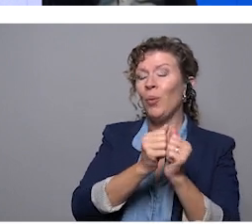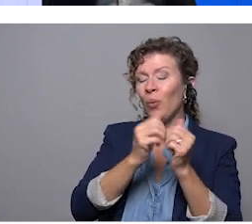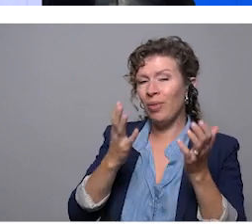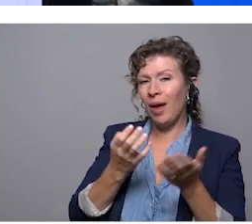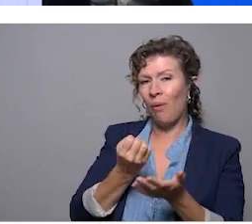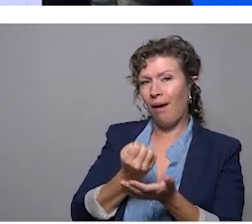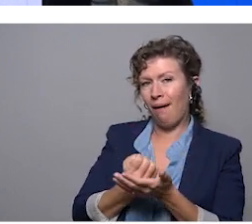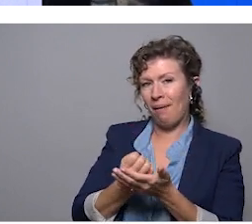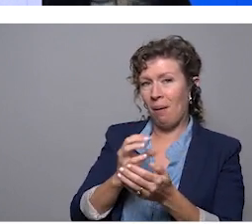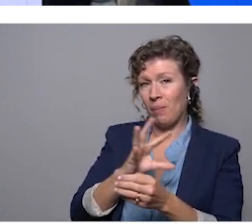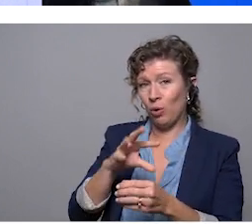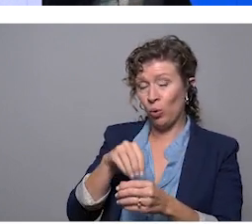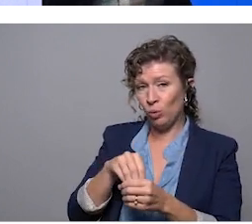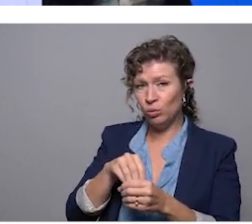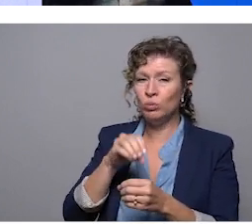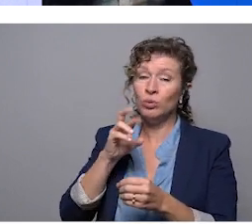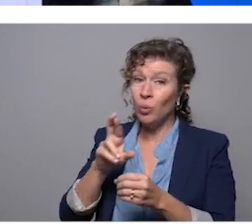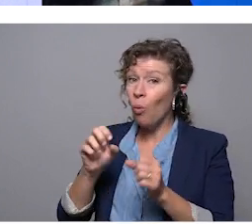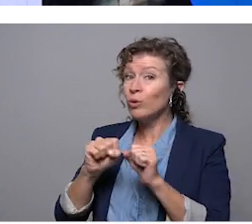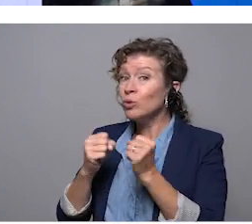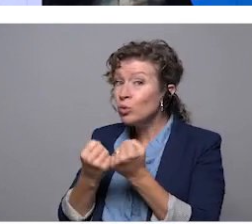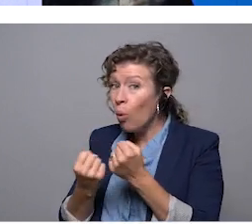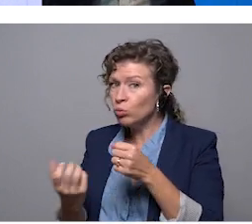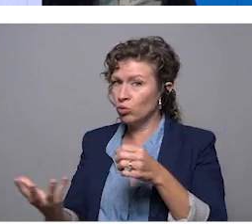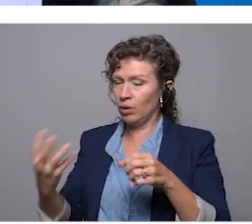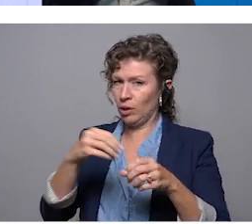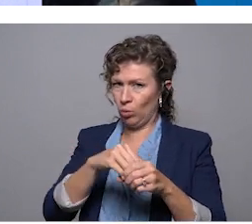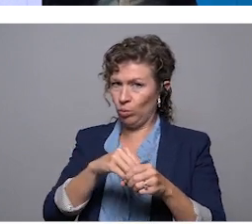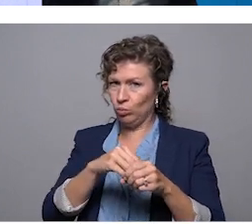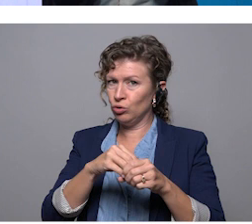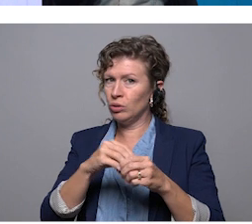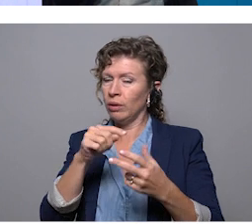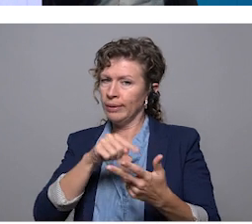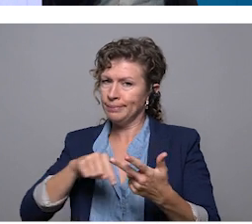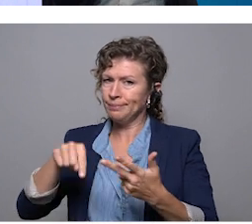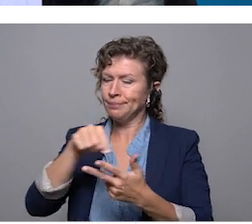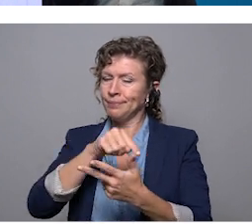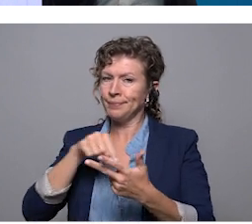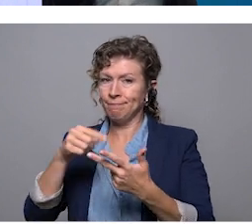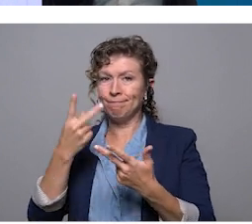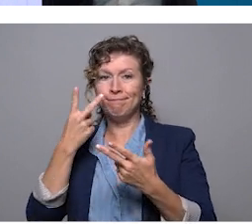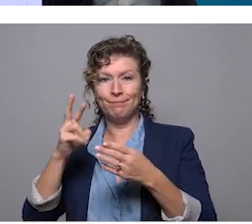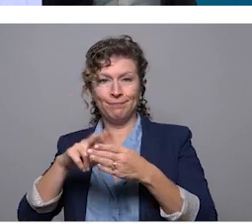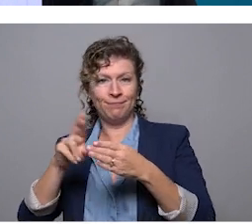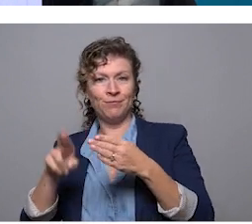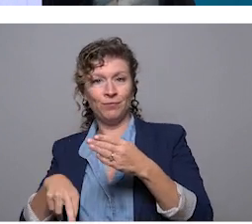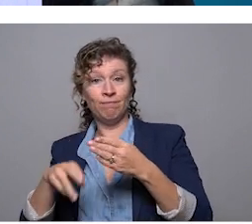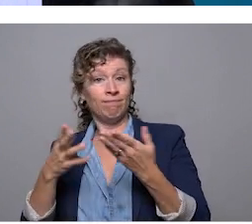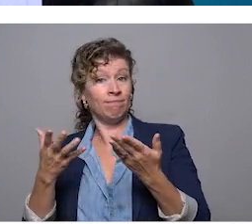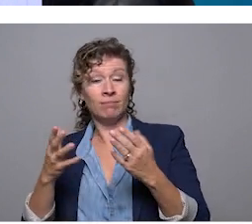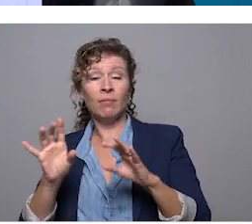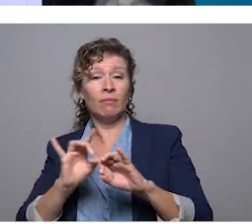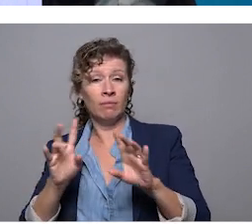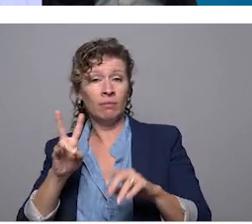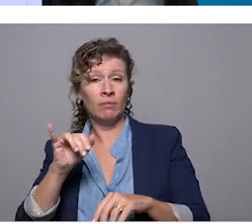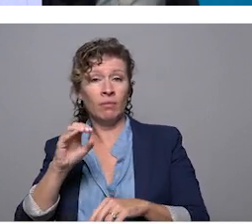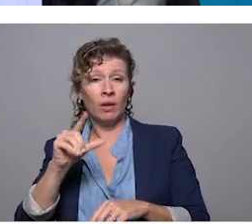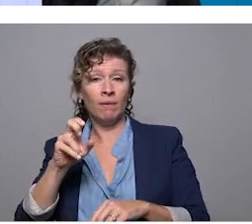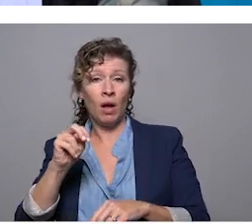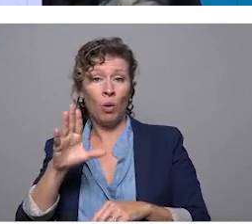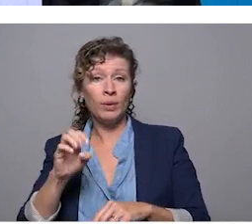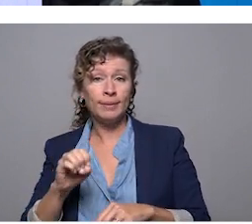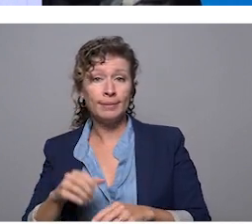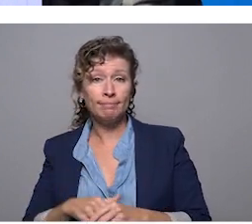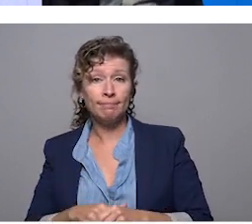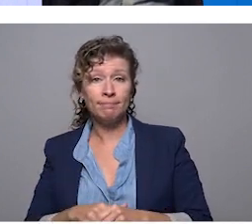traduce en violencia Qué es de una inclusión financiera si no